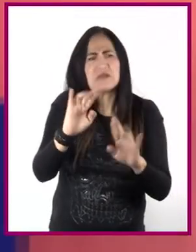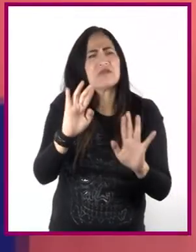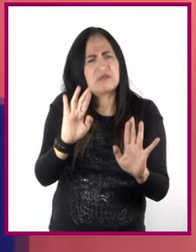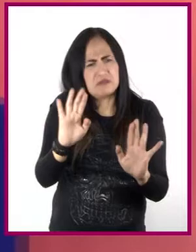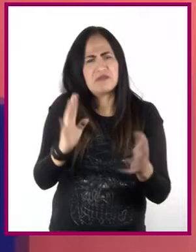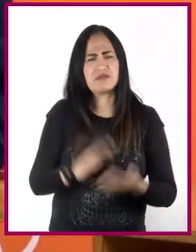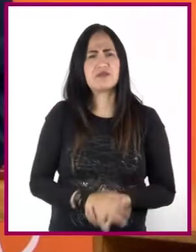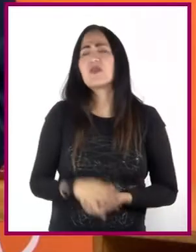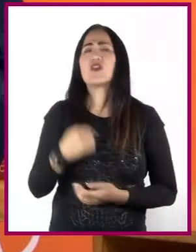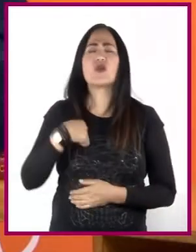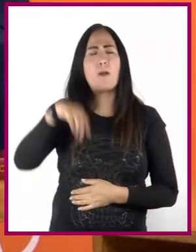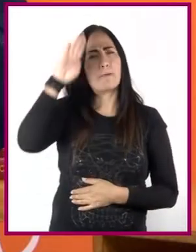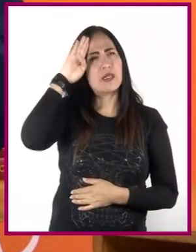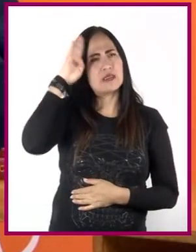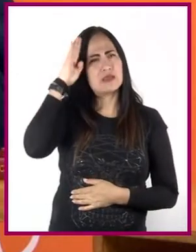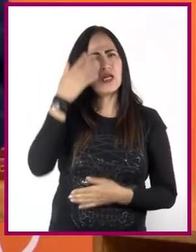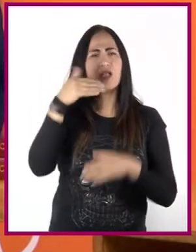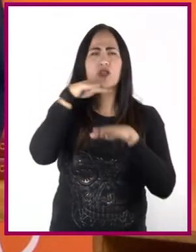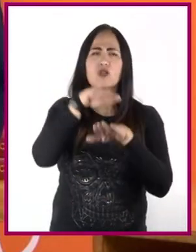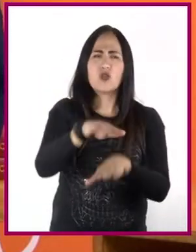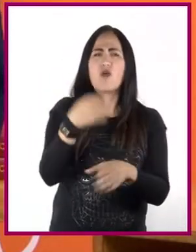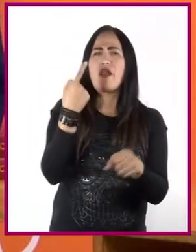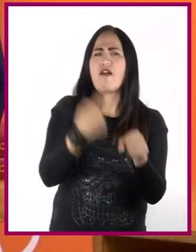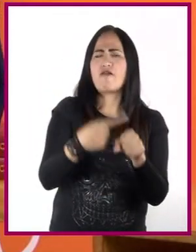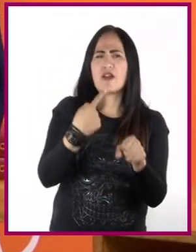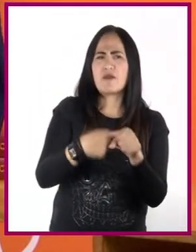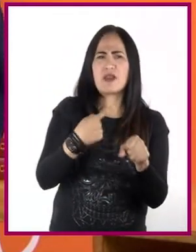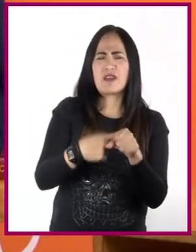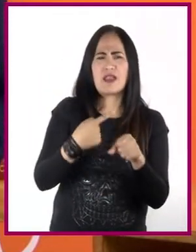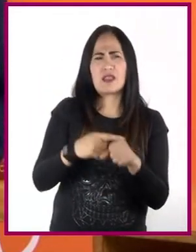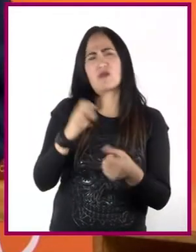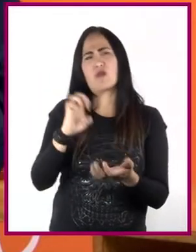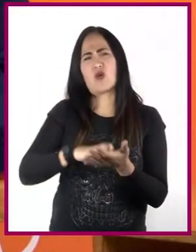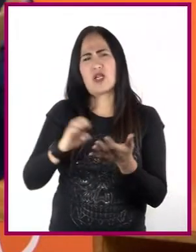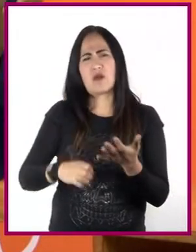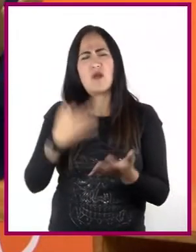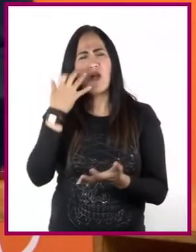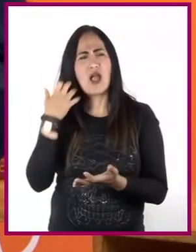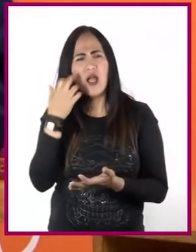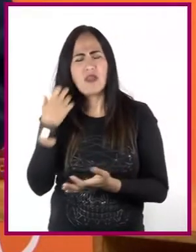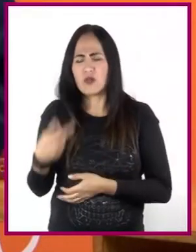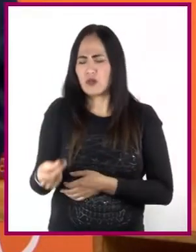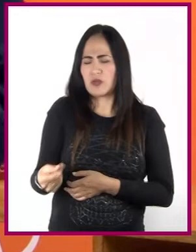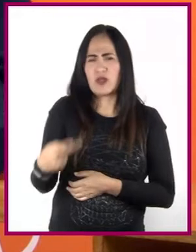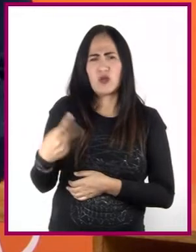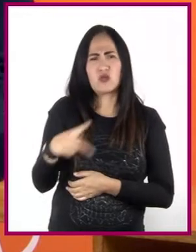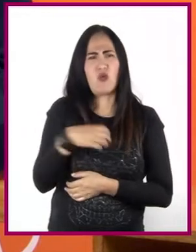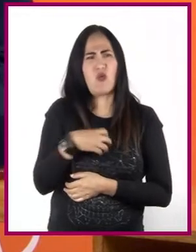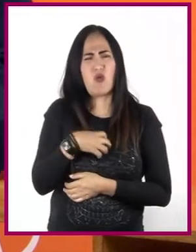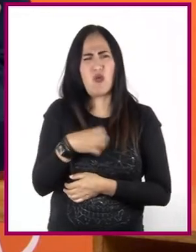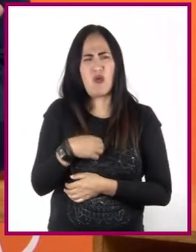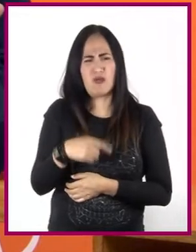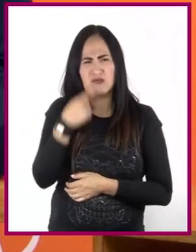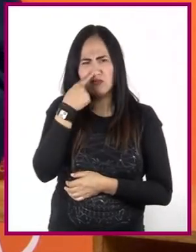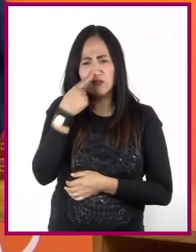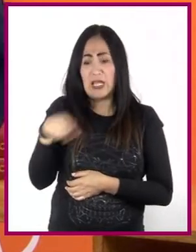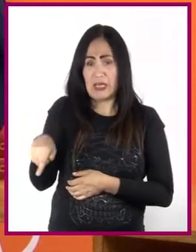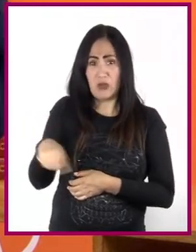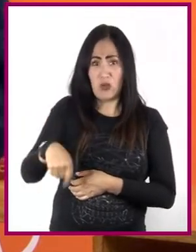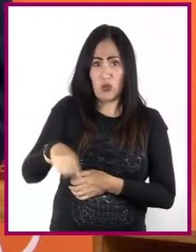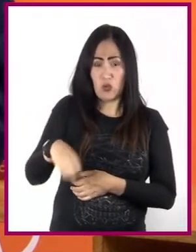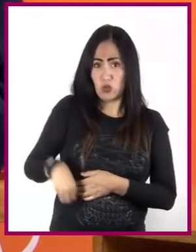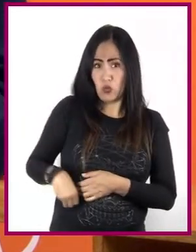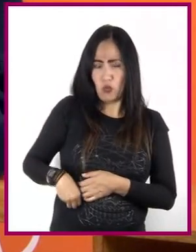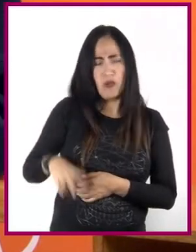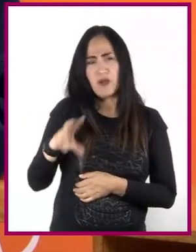Pienso en que se puede escribir de las enfermedades que producen las heces de perros y gatos, aunque lógicamente ellos no tienen la culpa, o